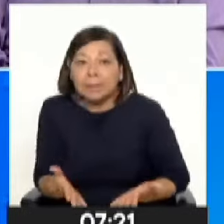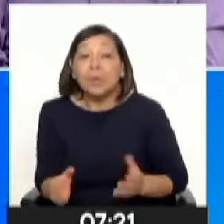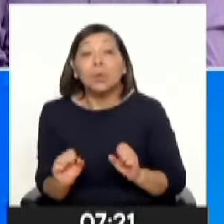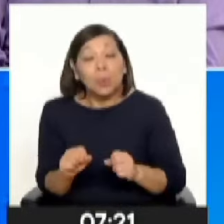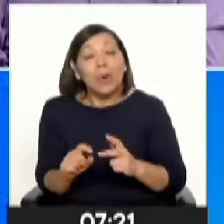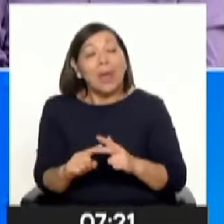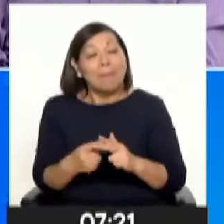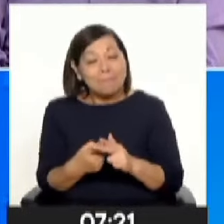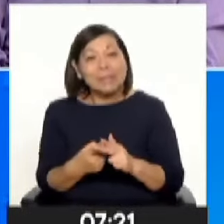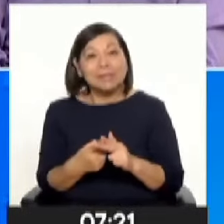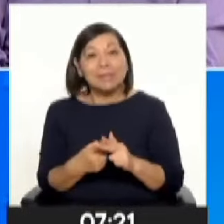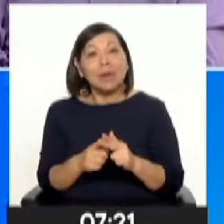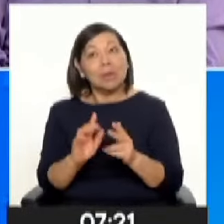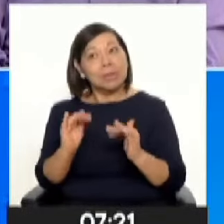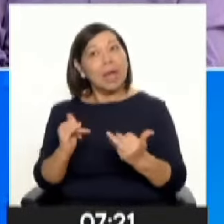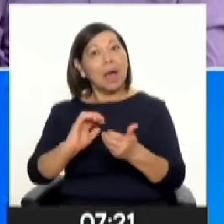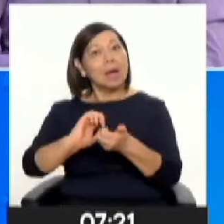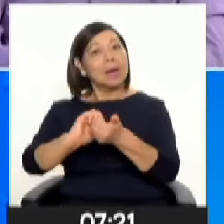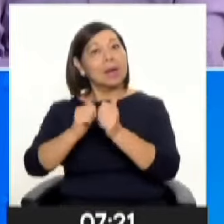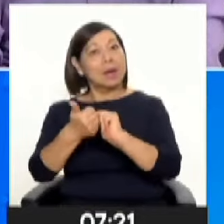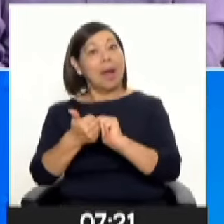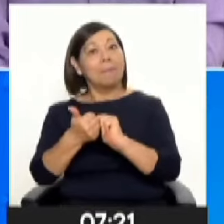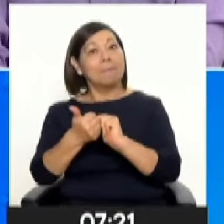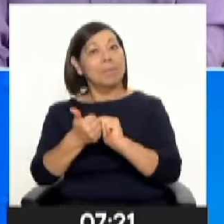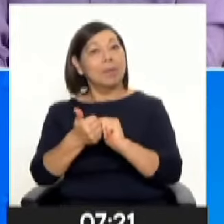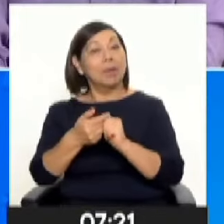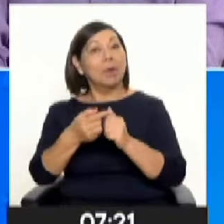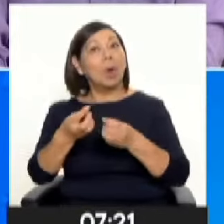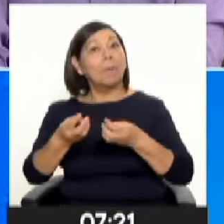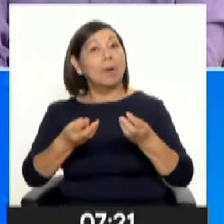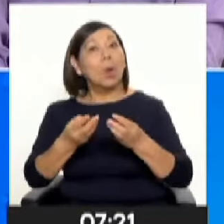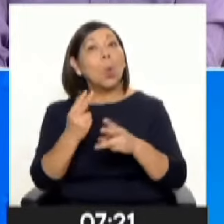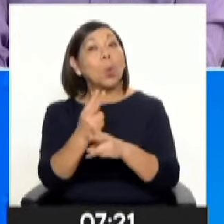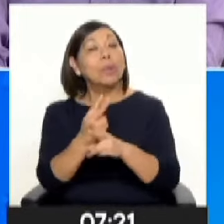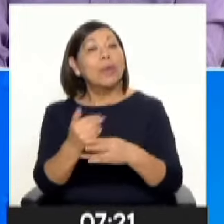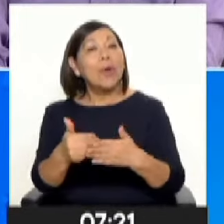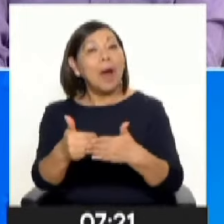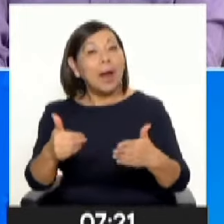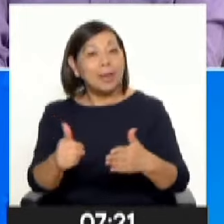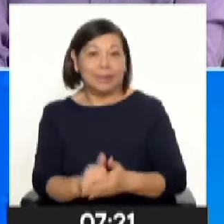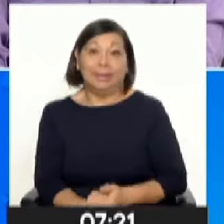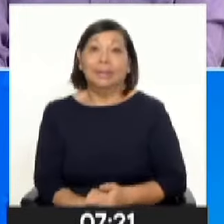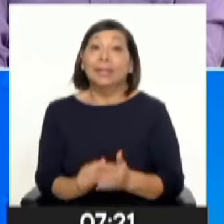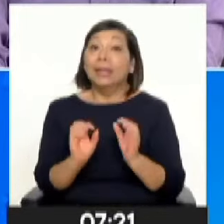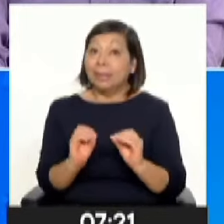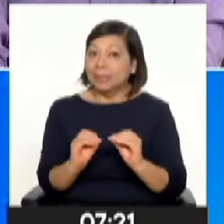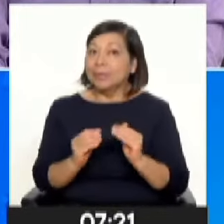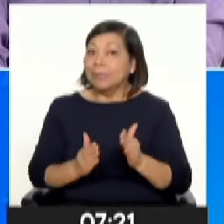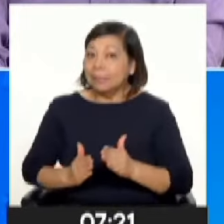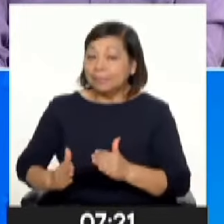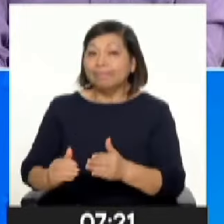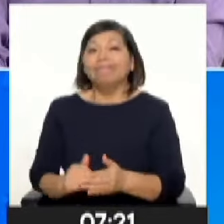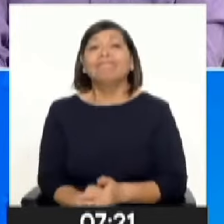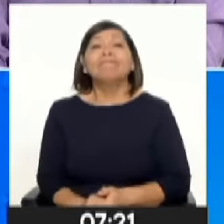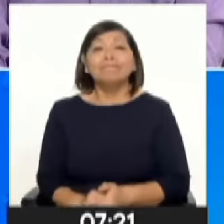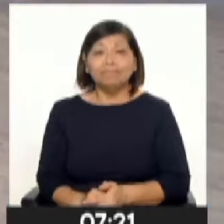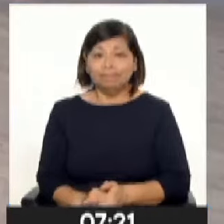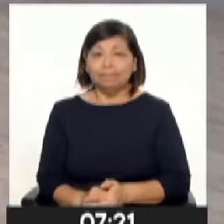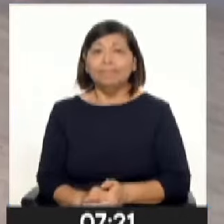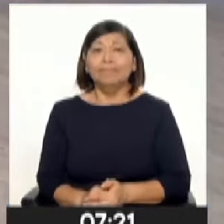podemos empezar a hacer este cambio a través de este mecanismo de prevención. Yo creo que esto va por ahí.